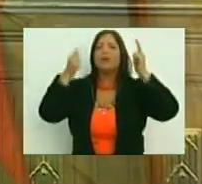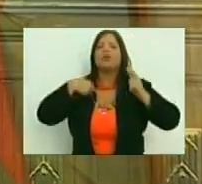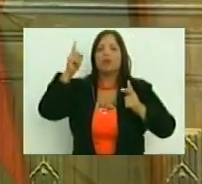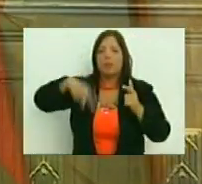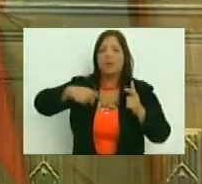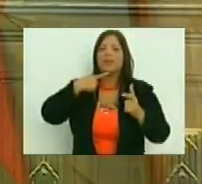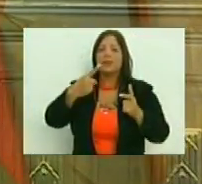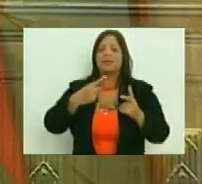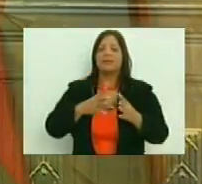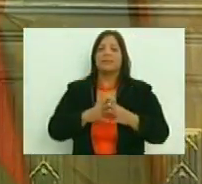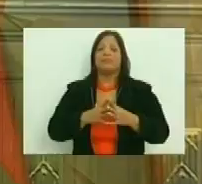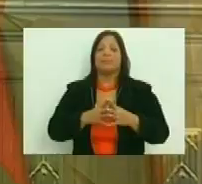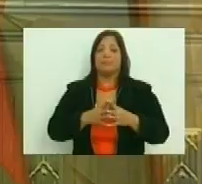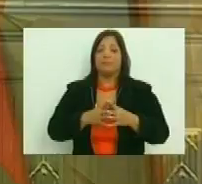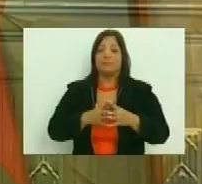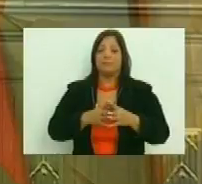escuché